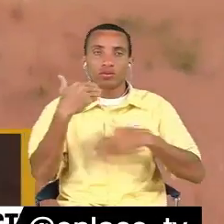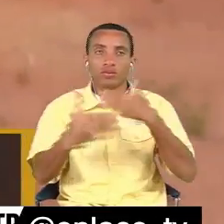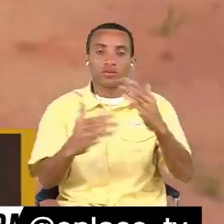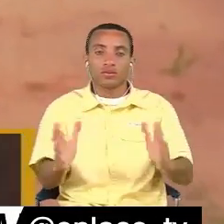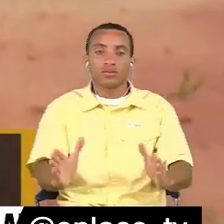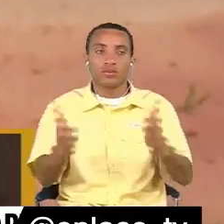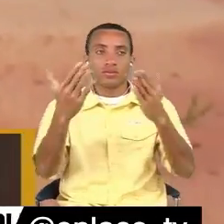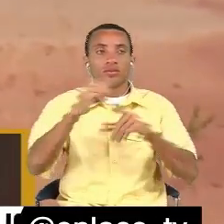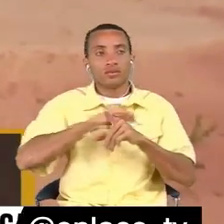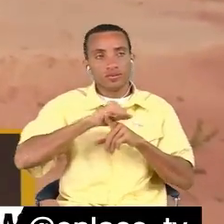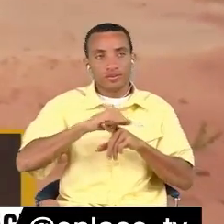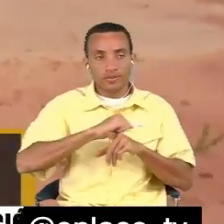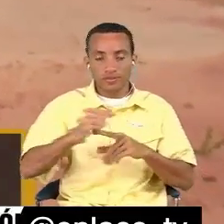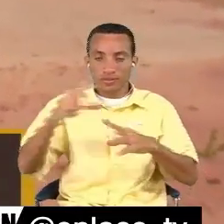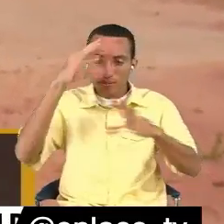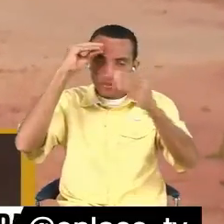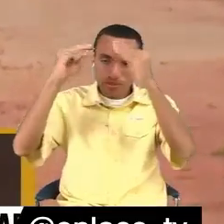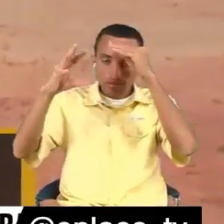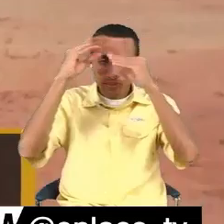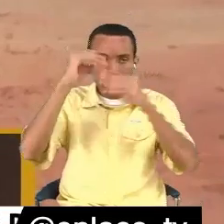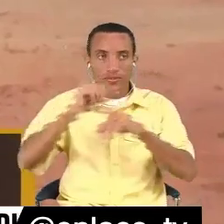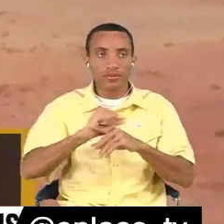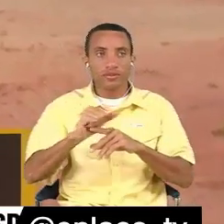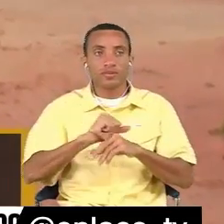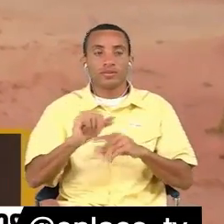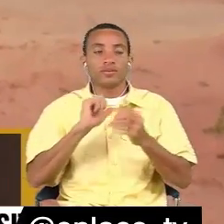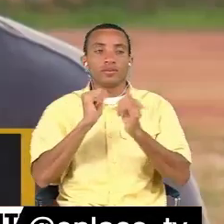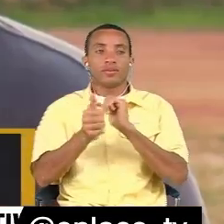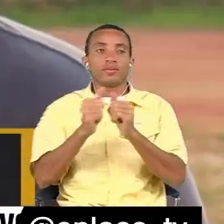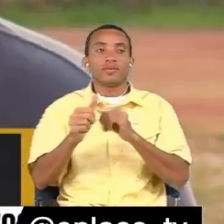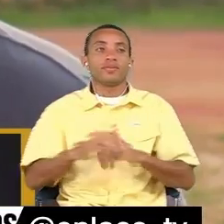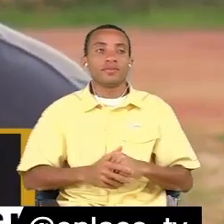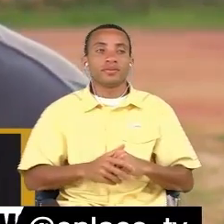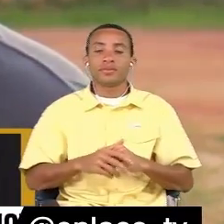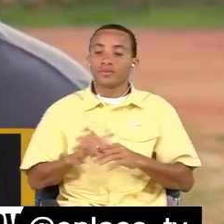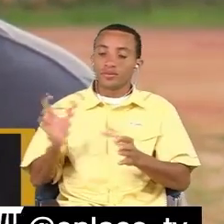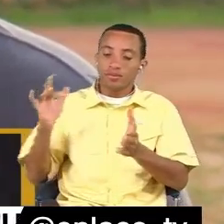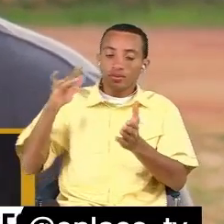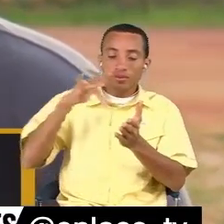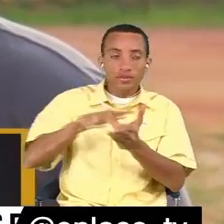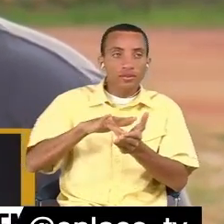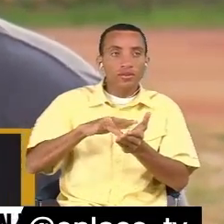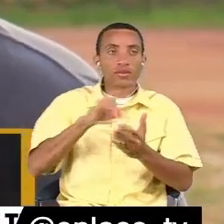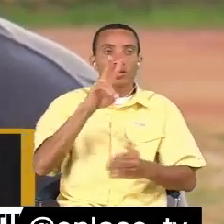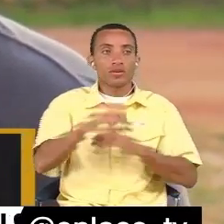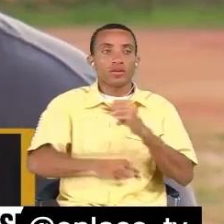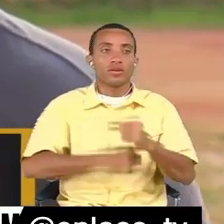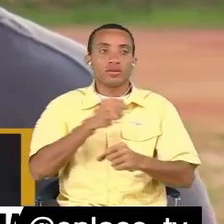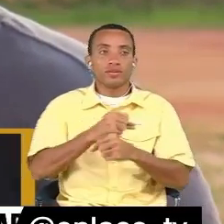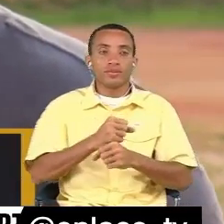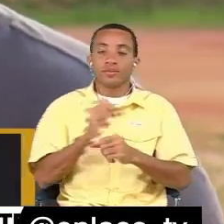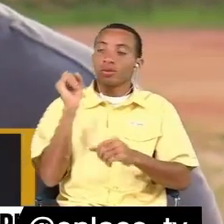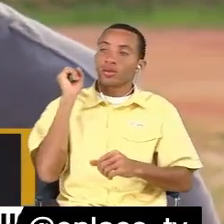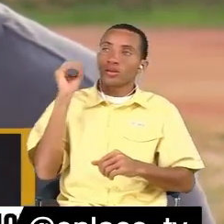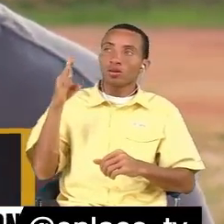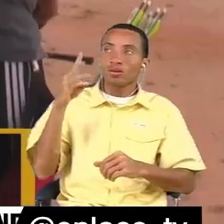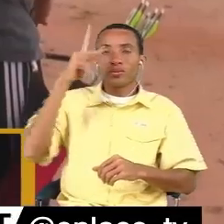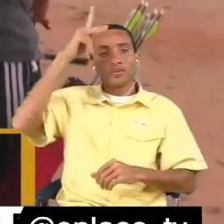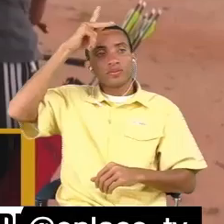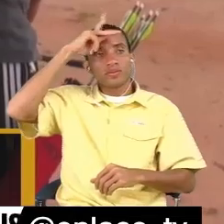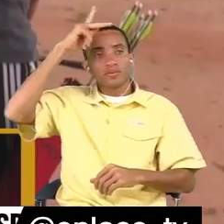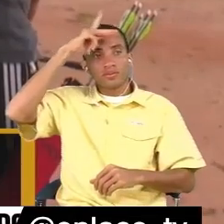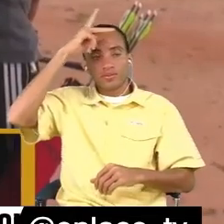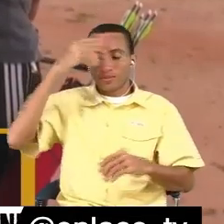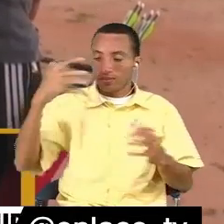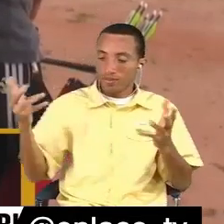de práctica y aprendizaje de este deporte. Pertenezco hace 2 años al Club Pipatón y me he sentido bastante bien practicando